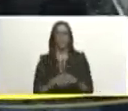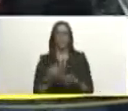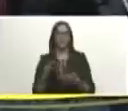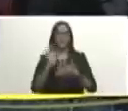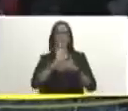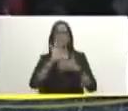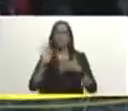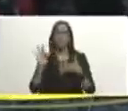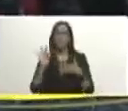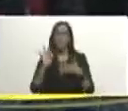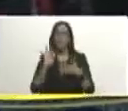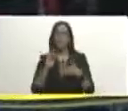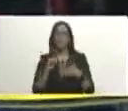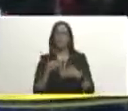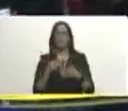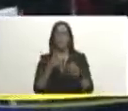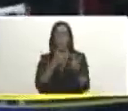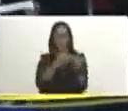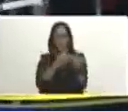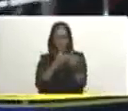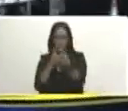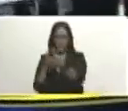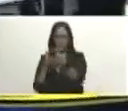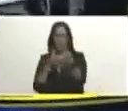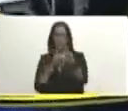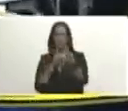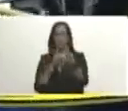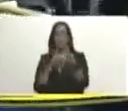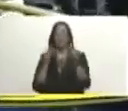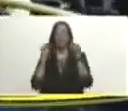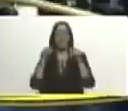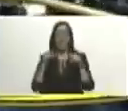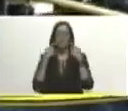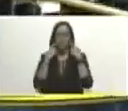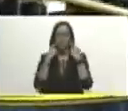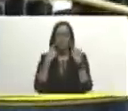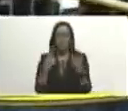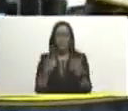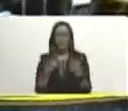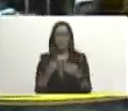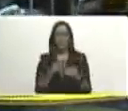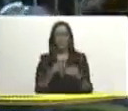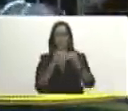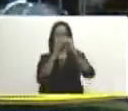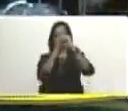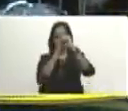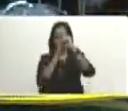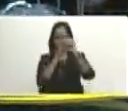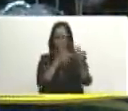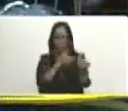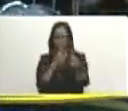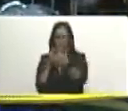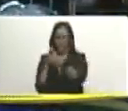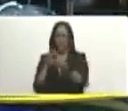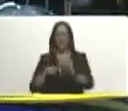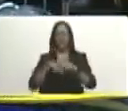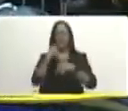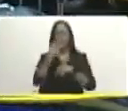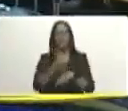mi comandante jefe, este personal nos representó y nos representará en los próximos Juegos Militares